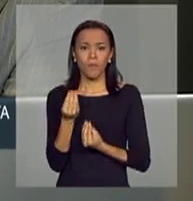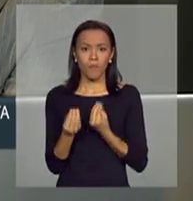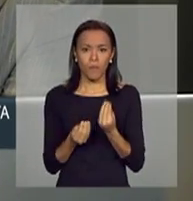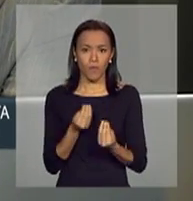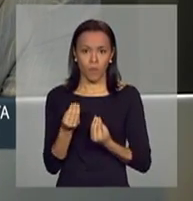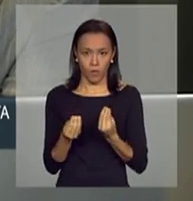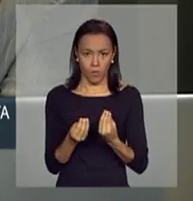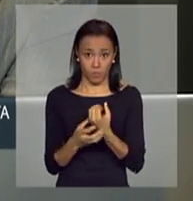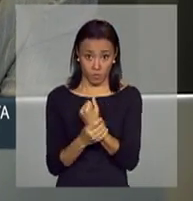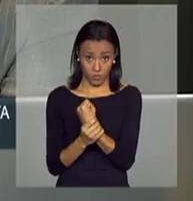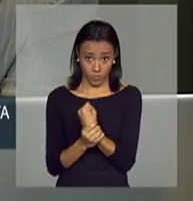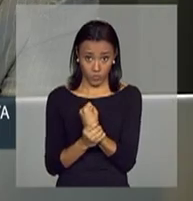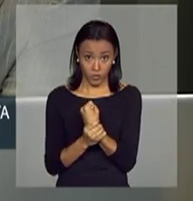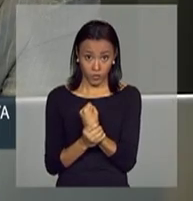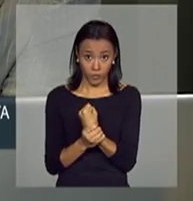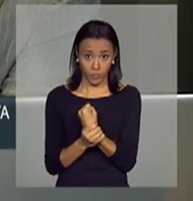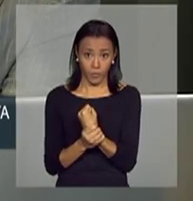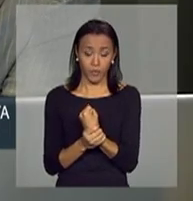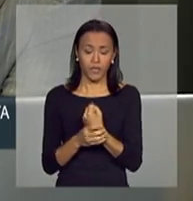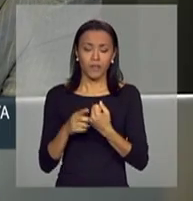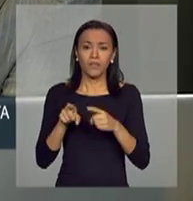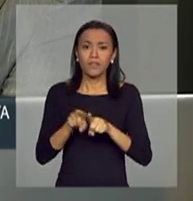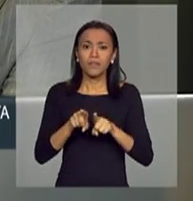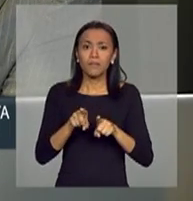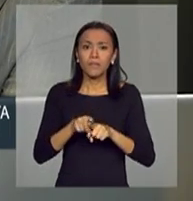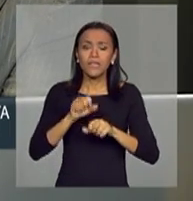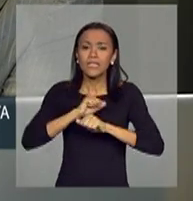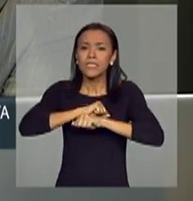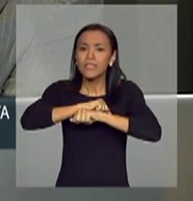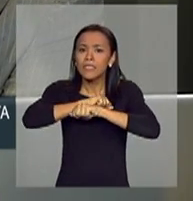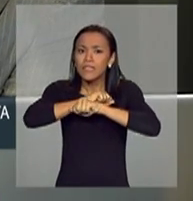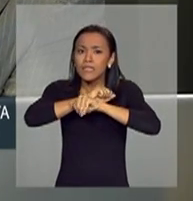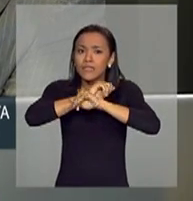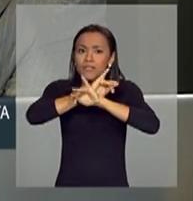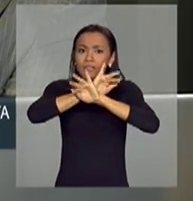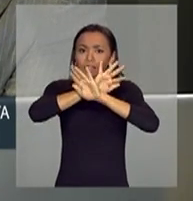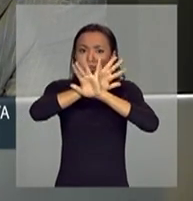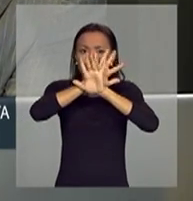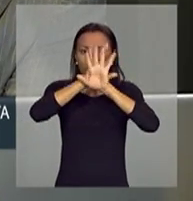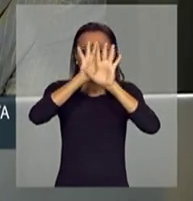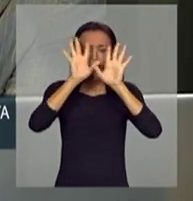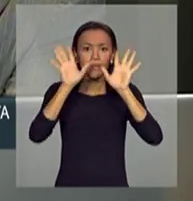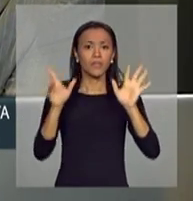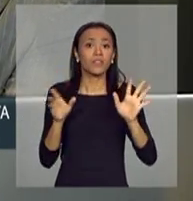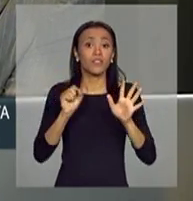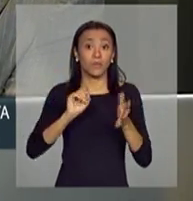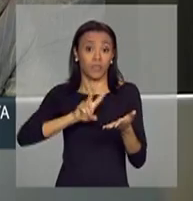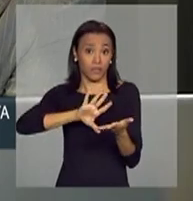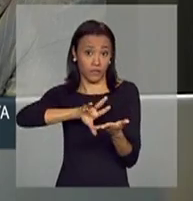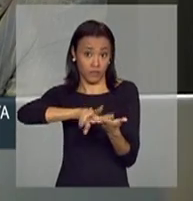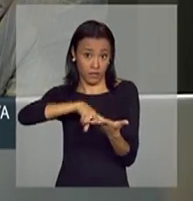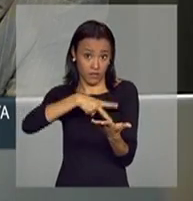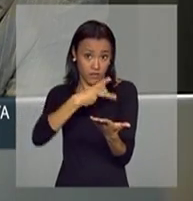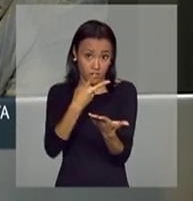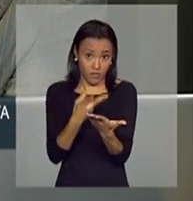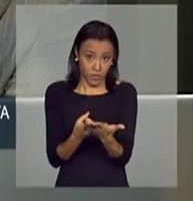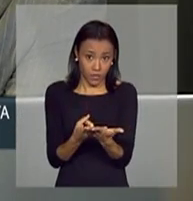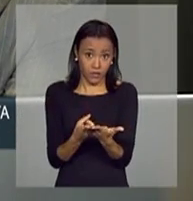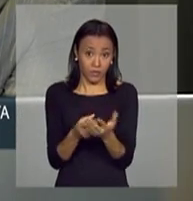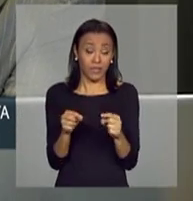impunidad. Y en el caso de Brasil, claramente esa llave es una cierta interpretación que se le da a la ley de